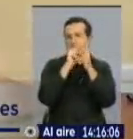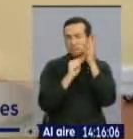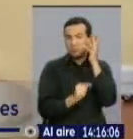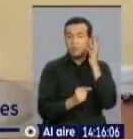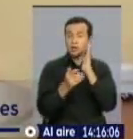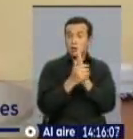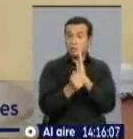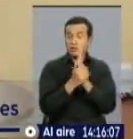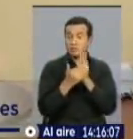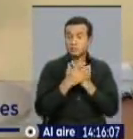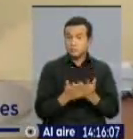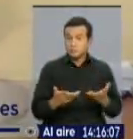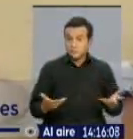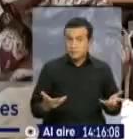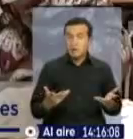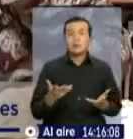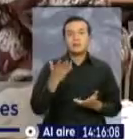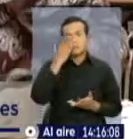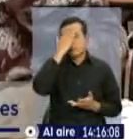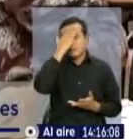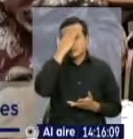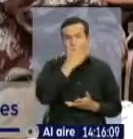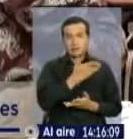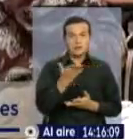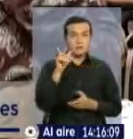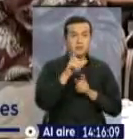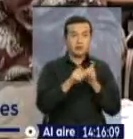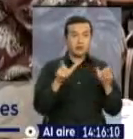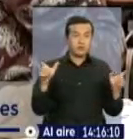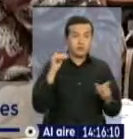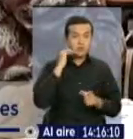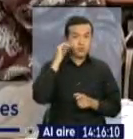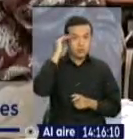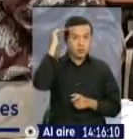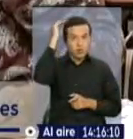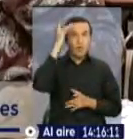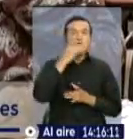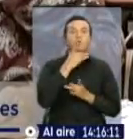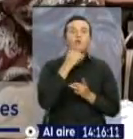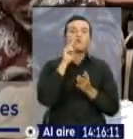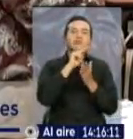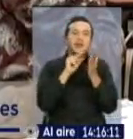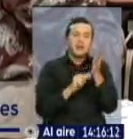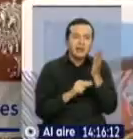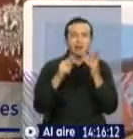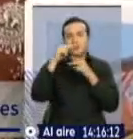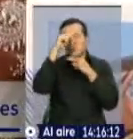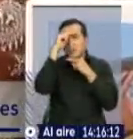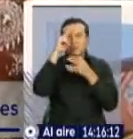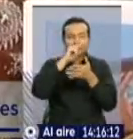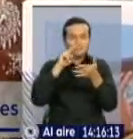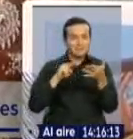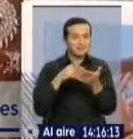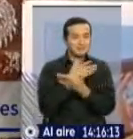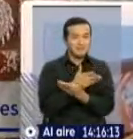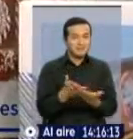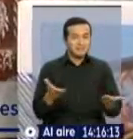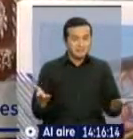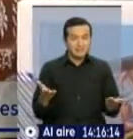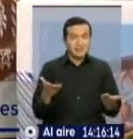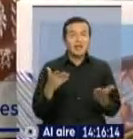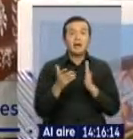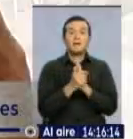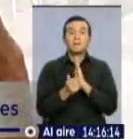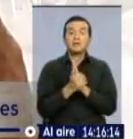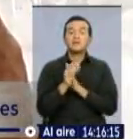de la capacitación, tomando en cuenta que a los más grandecitos les fascina leer y revisar noticias. La capacitación también